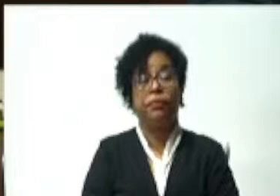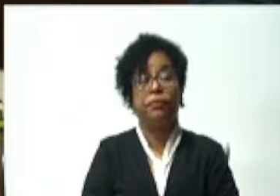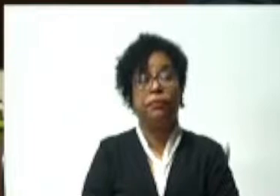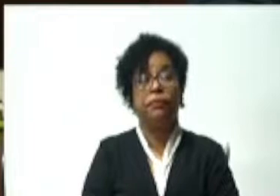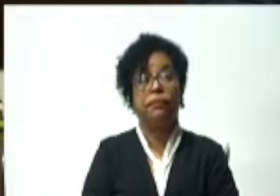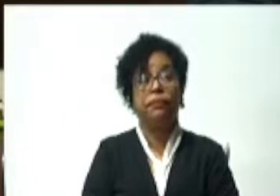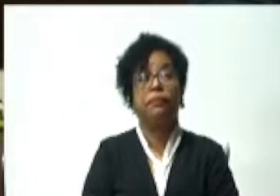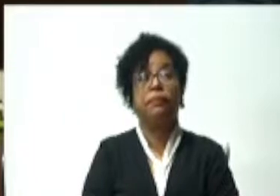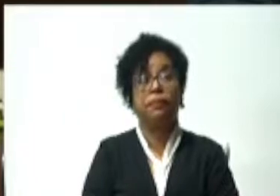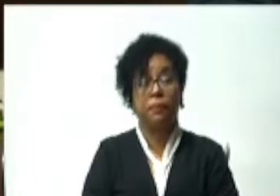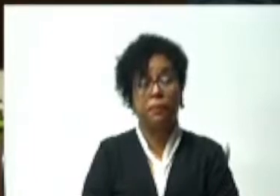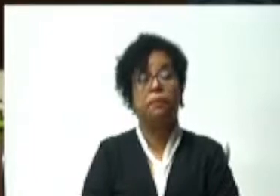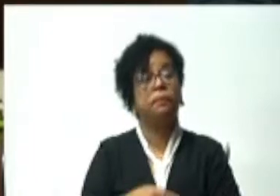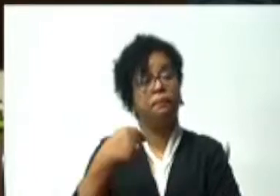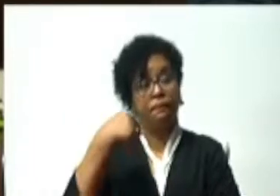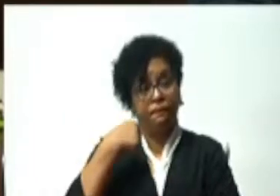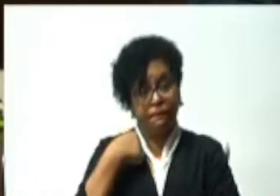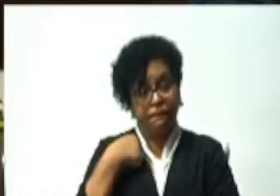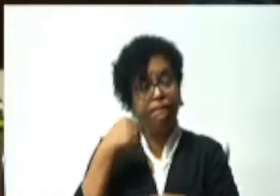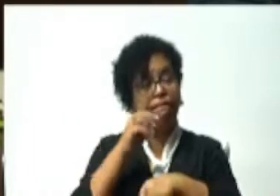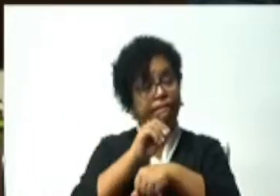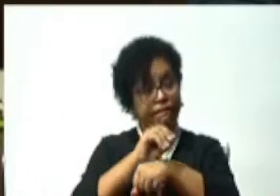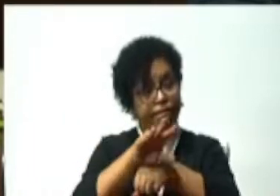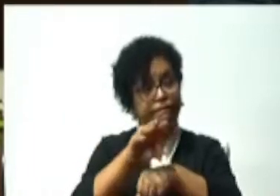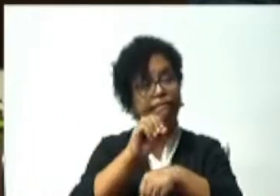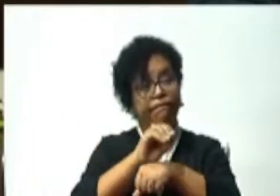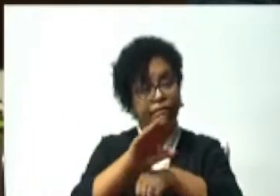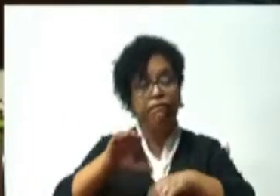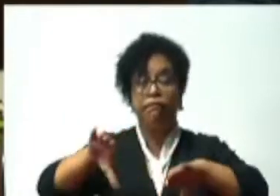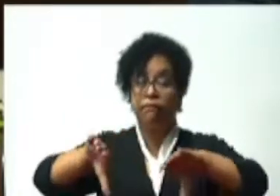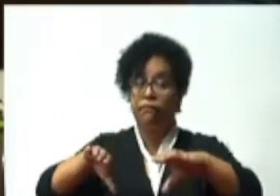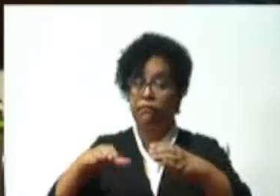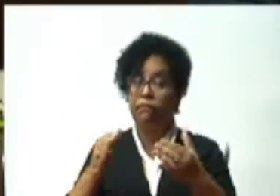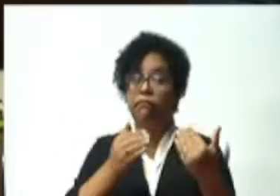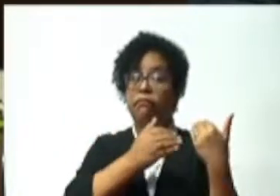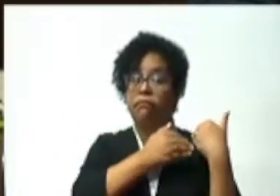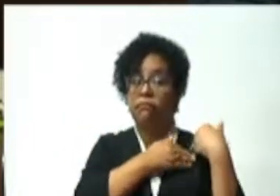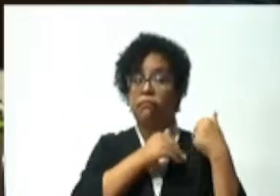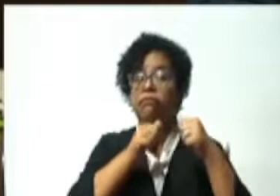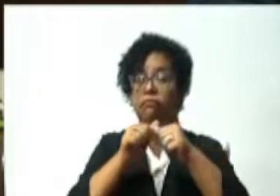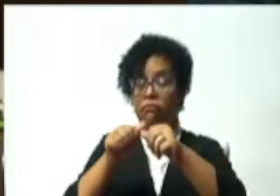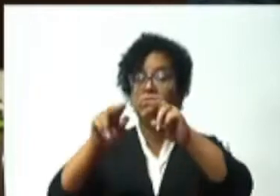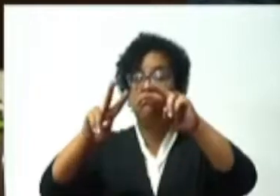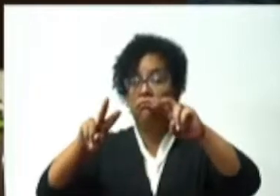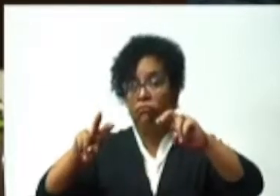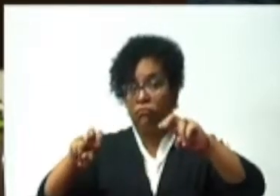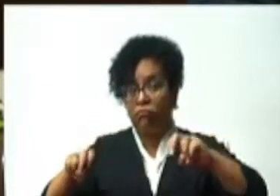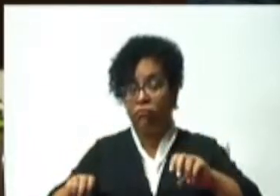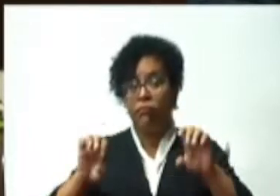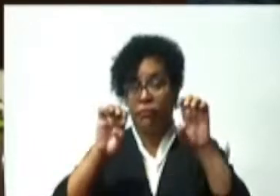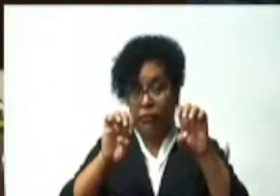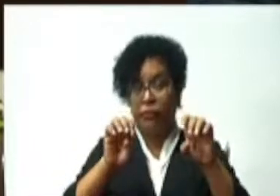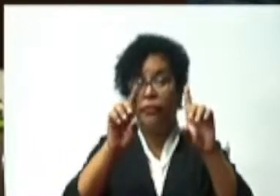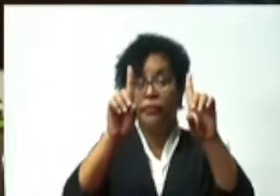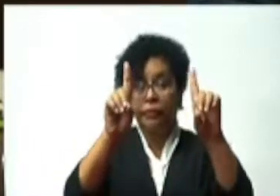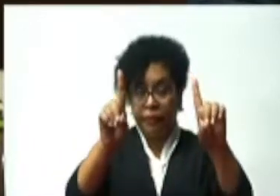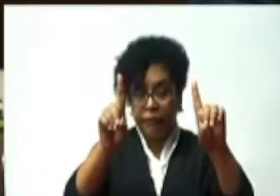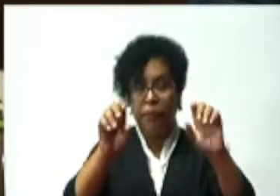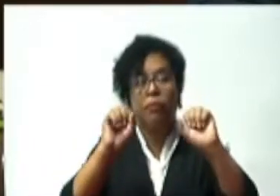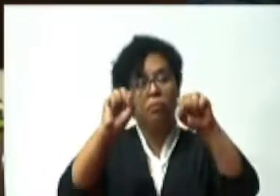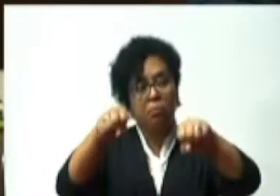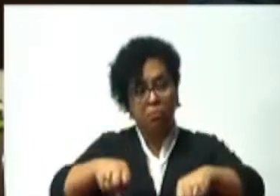a la comisión, primero, que nos hagan un informe detallando la